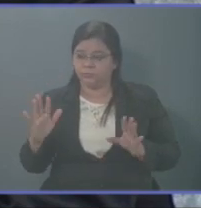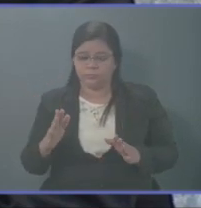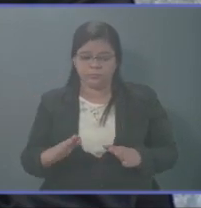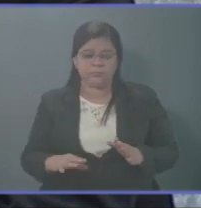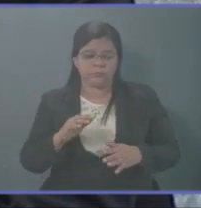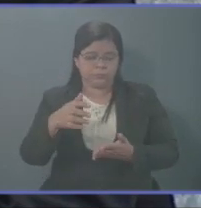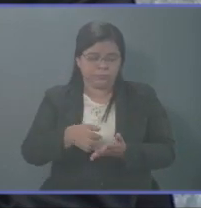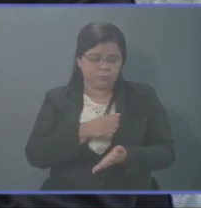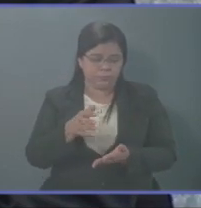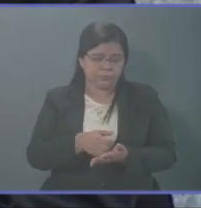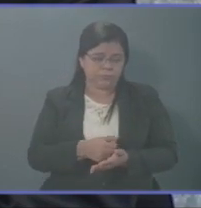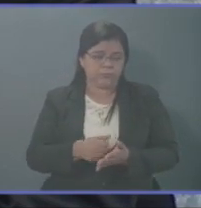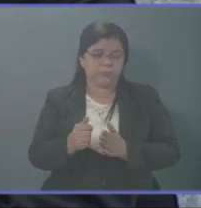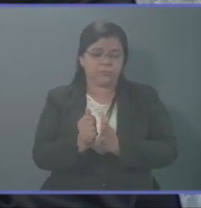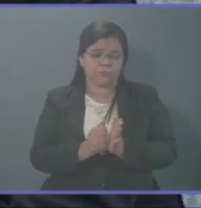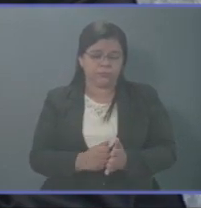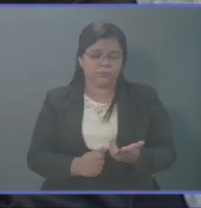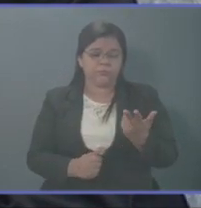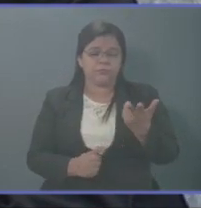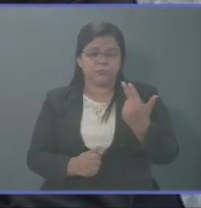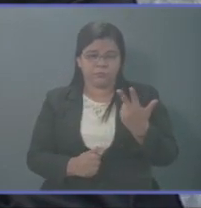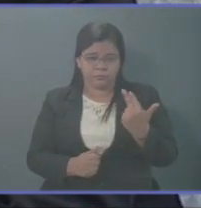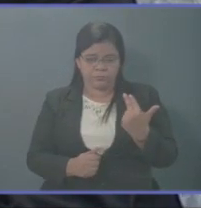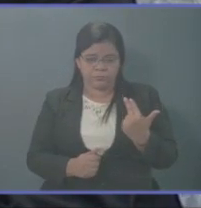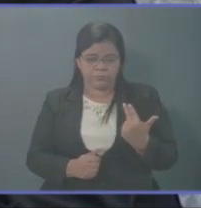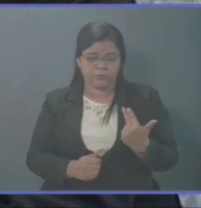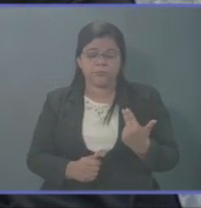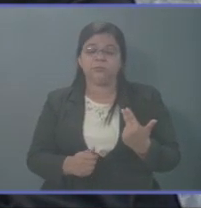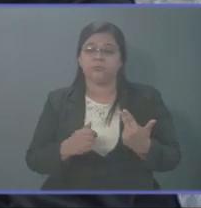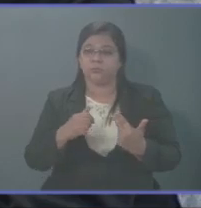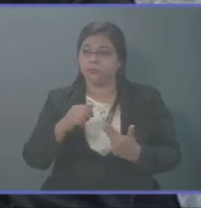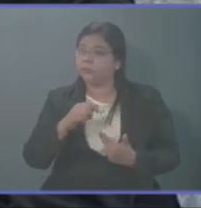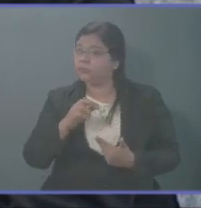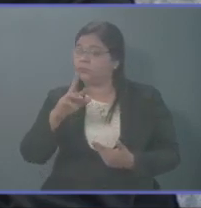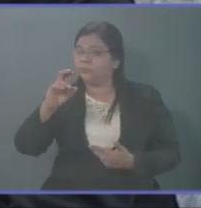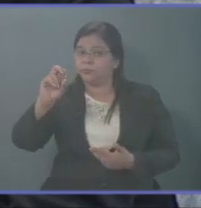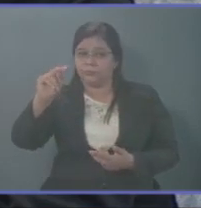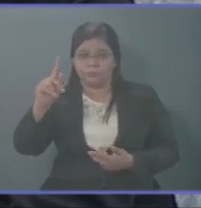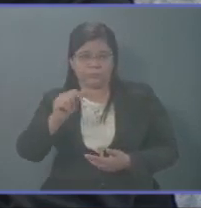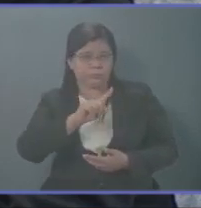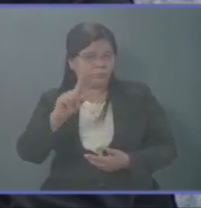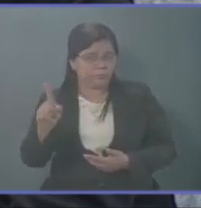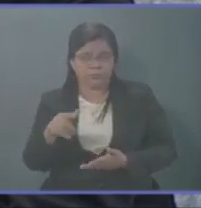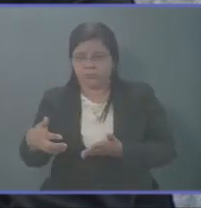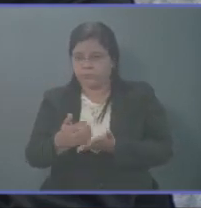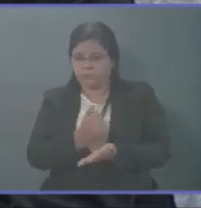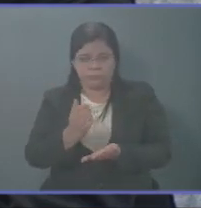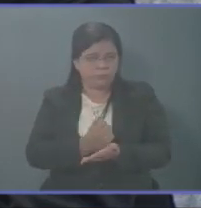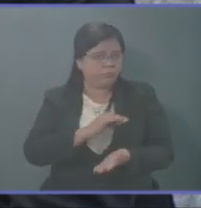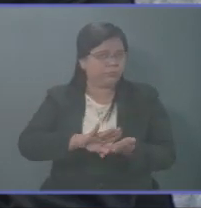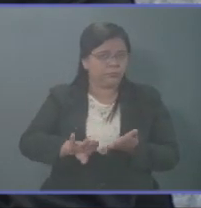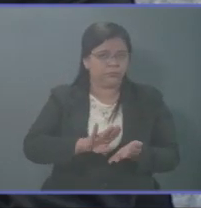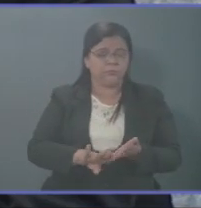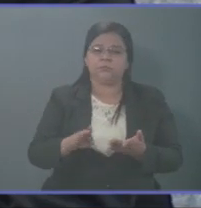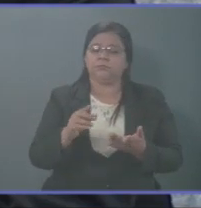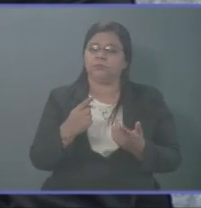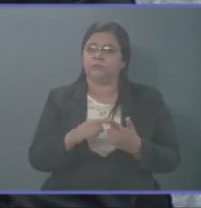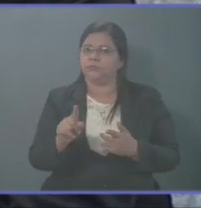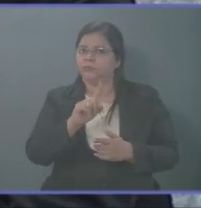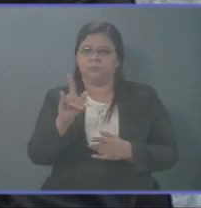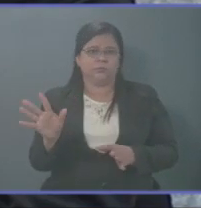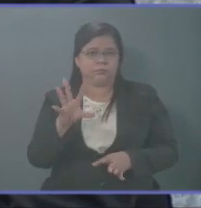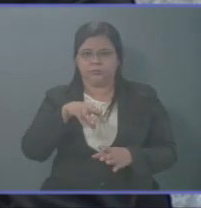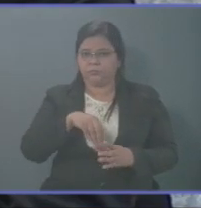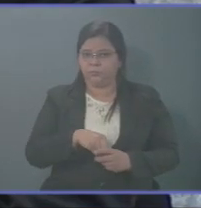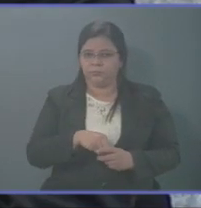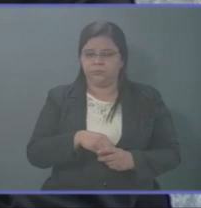multas o recargos. Artículo 13. Son rentas no gravables del impuesto sobre la renta y en consecuencia quedan excluidas